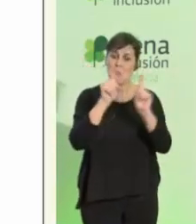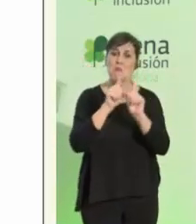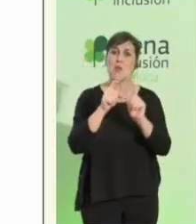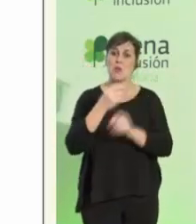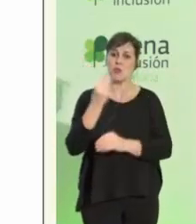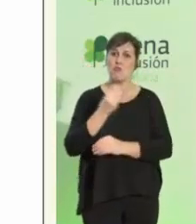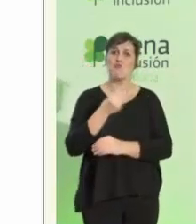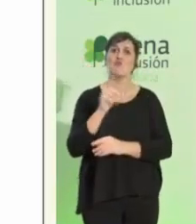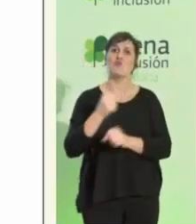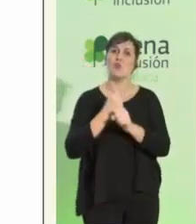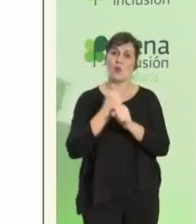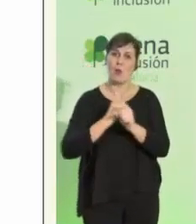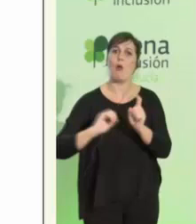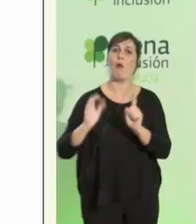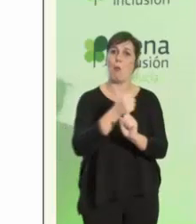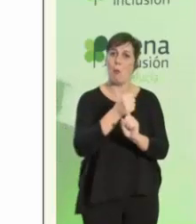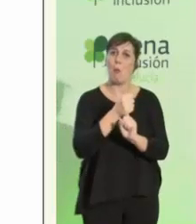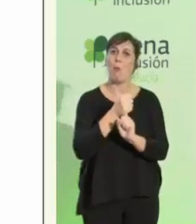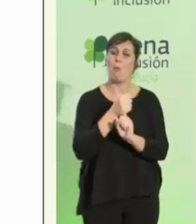consiguió